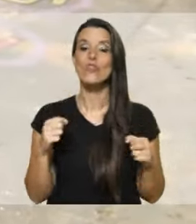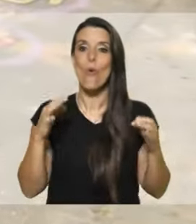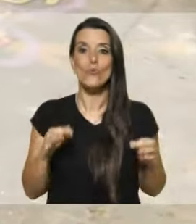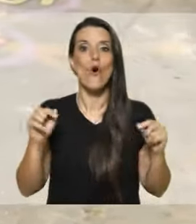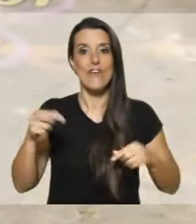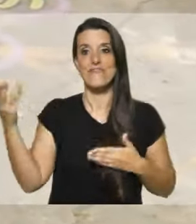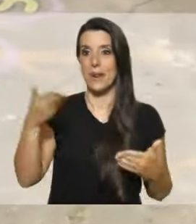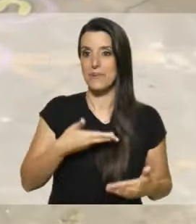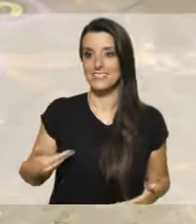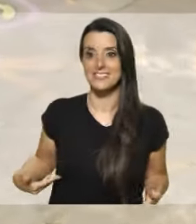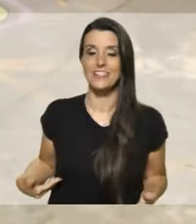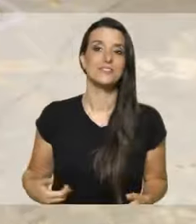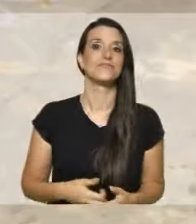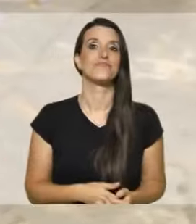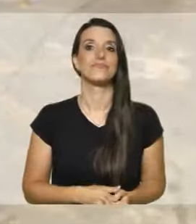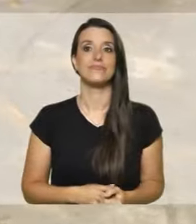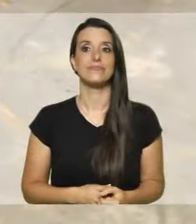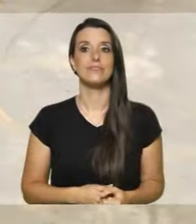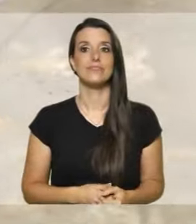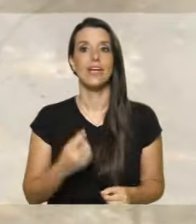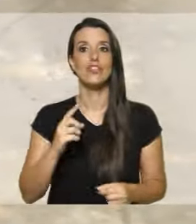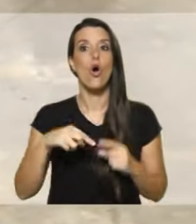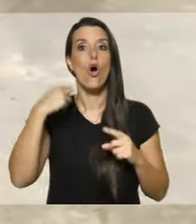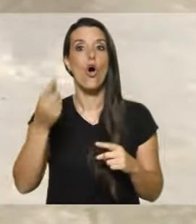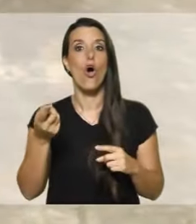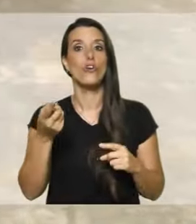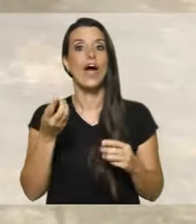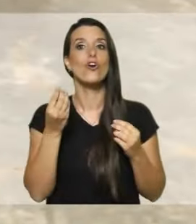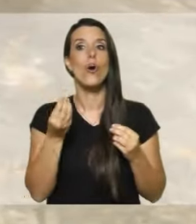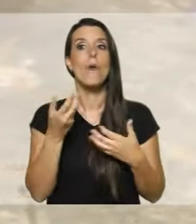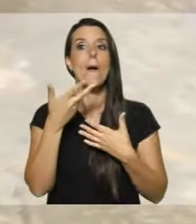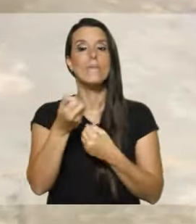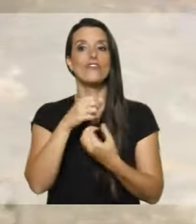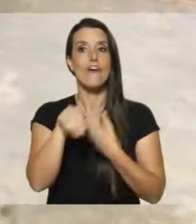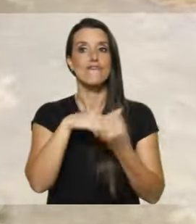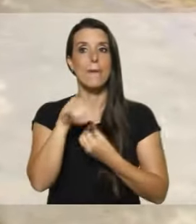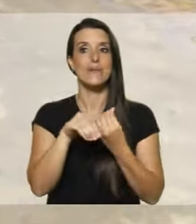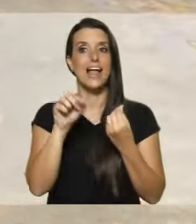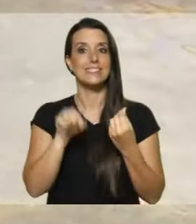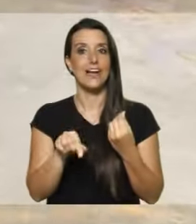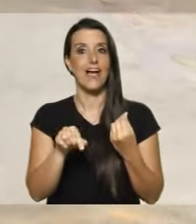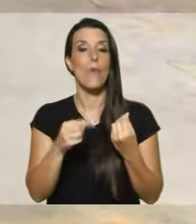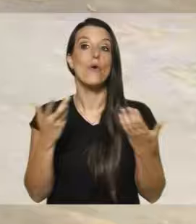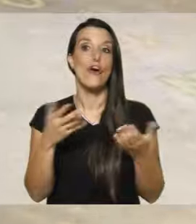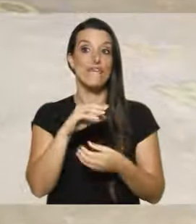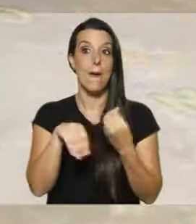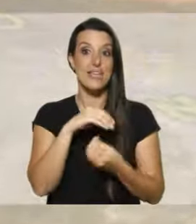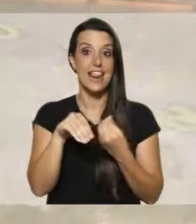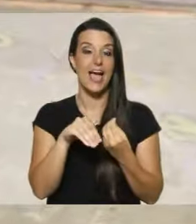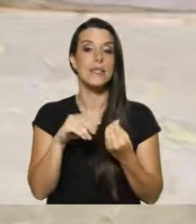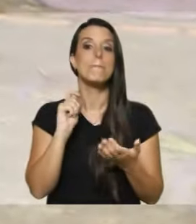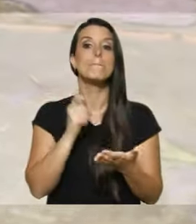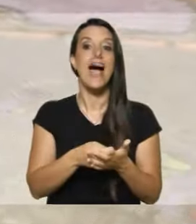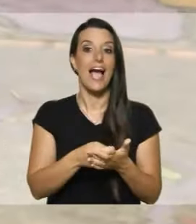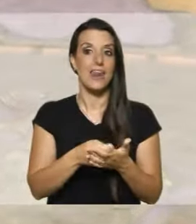hoy recibir al presidente otra de las Cómo apoyan las familias aquí Bueno las familias pagar una